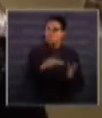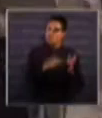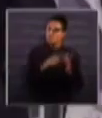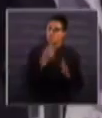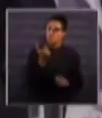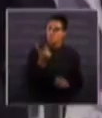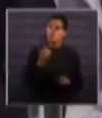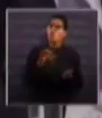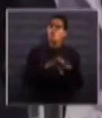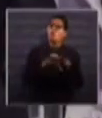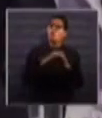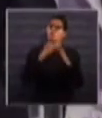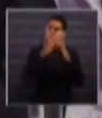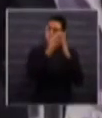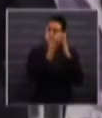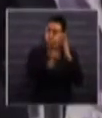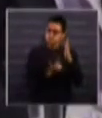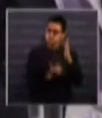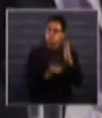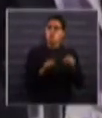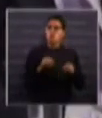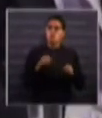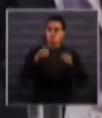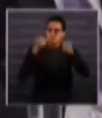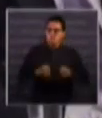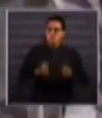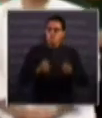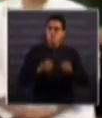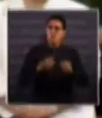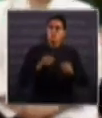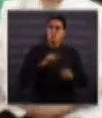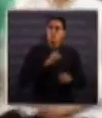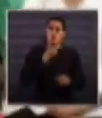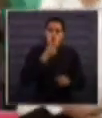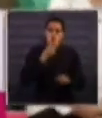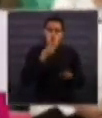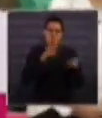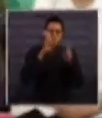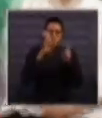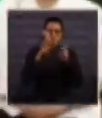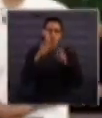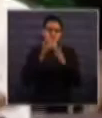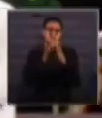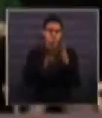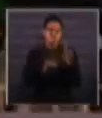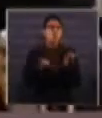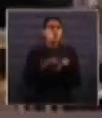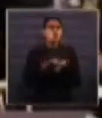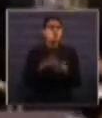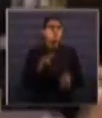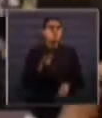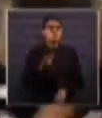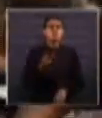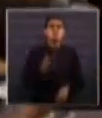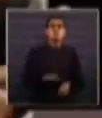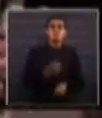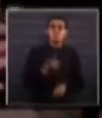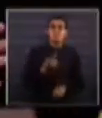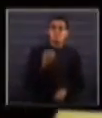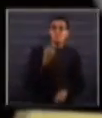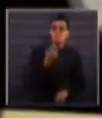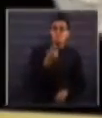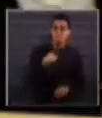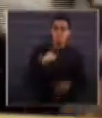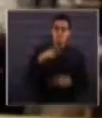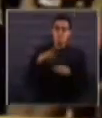Política de la Universidad Políticas de y Política y Gobierno de la Universidad de Guanajuato aquí en León, Alex Caldera, que se enfocó a temas